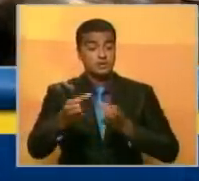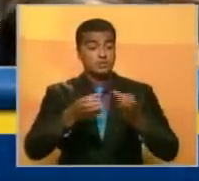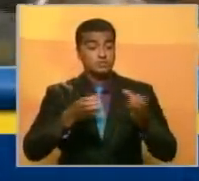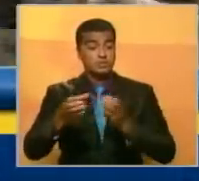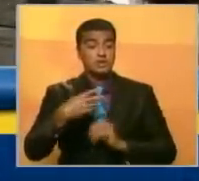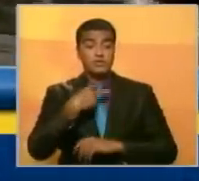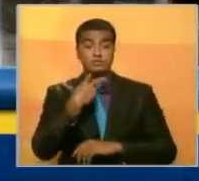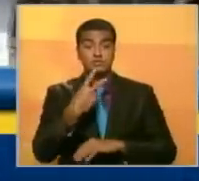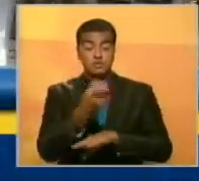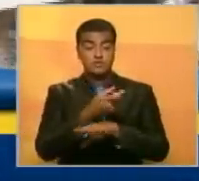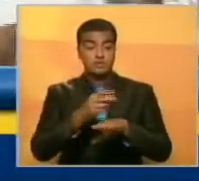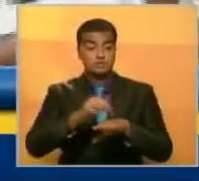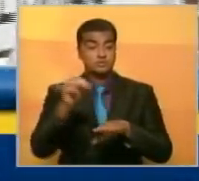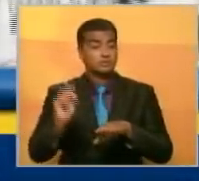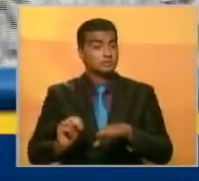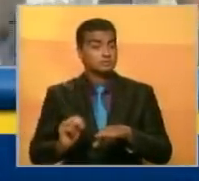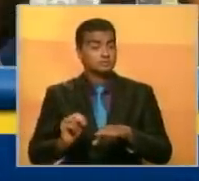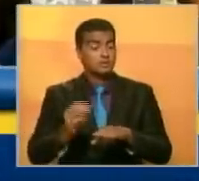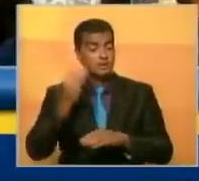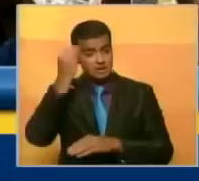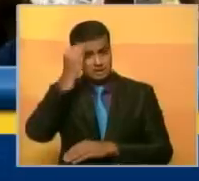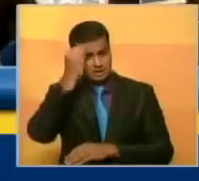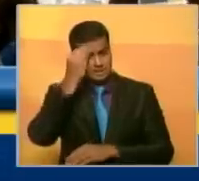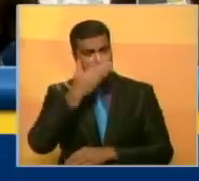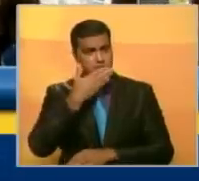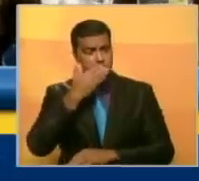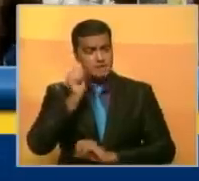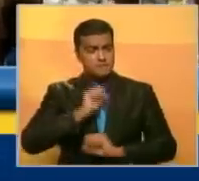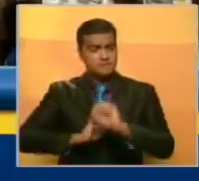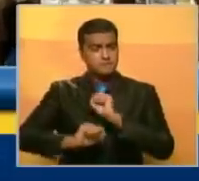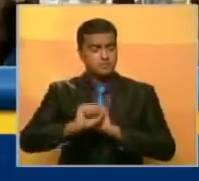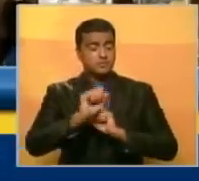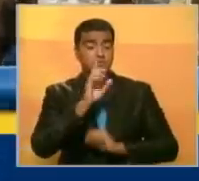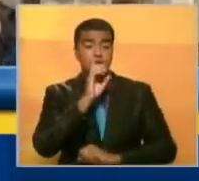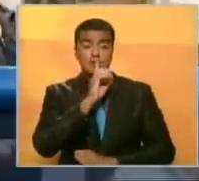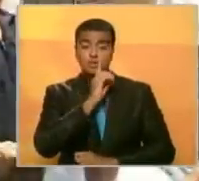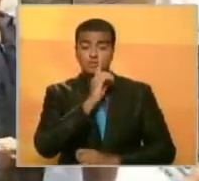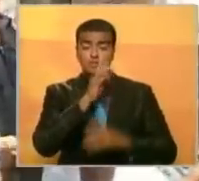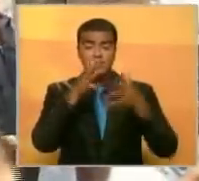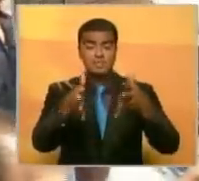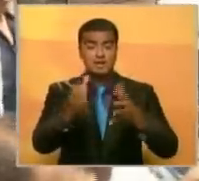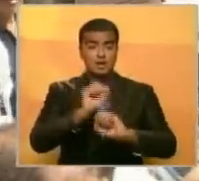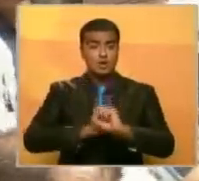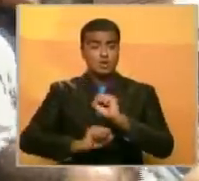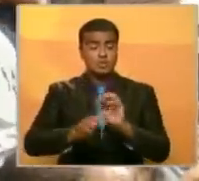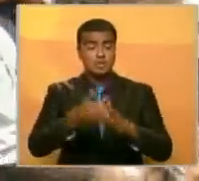los voceros del Gobierno Nacional a que rectifiquen y eviten lo que denominó como ataques hacia el diario.